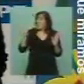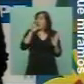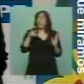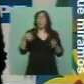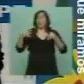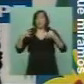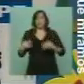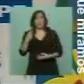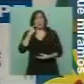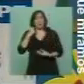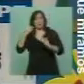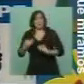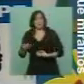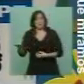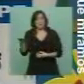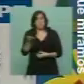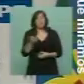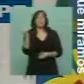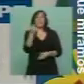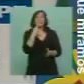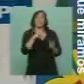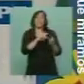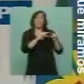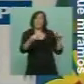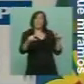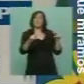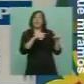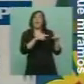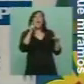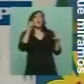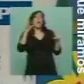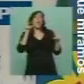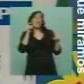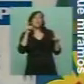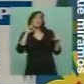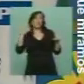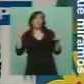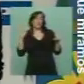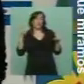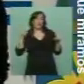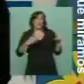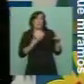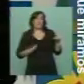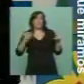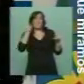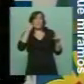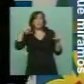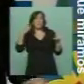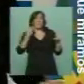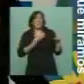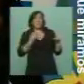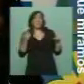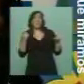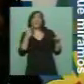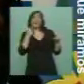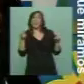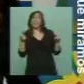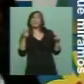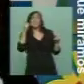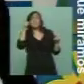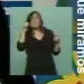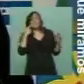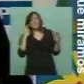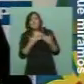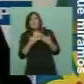decían por un decreto de Cristina galu evalúa dejar ipf